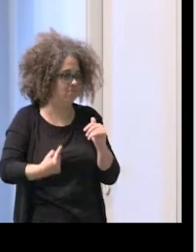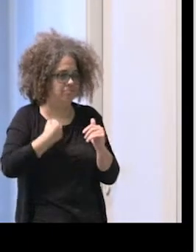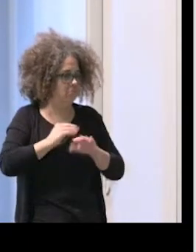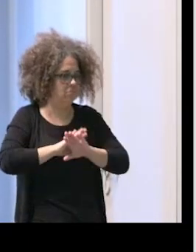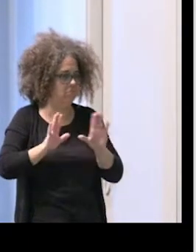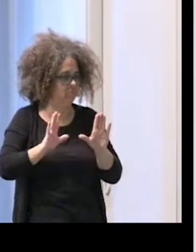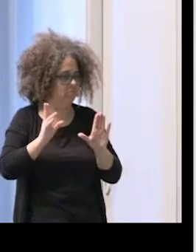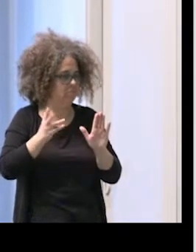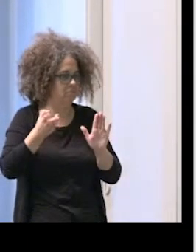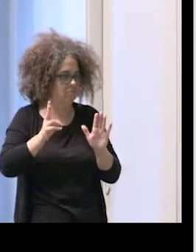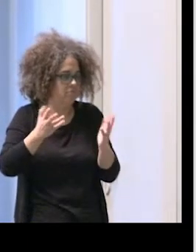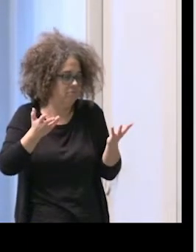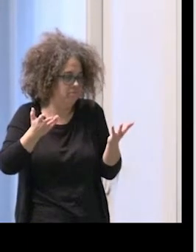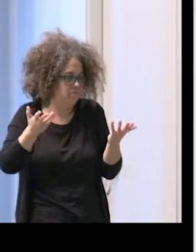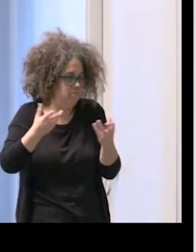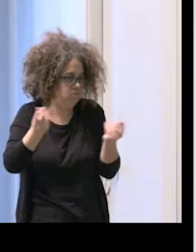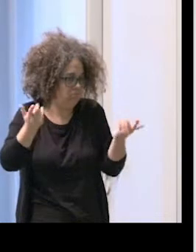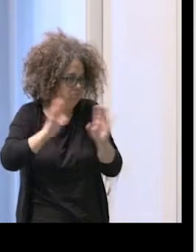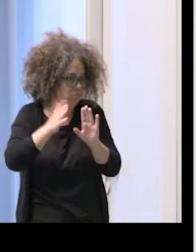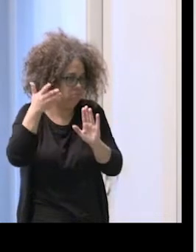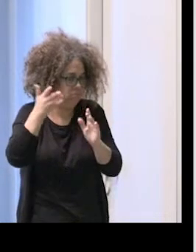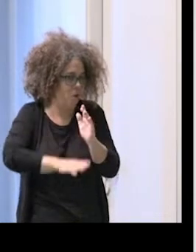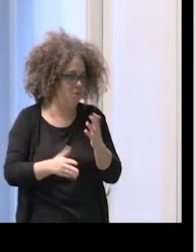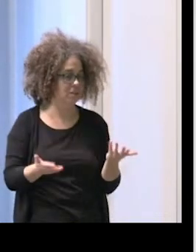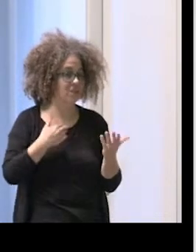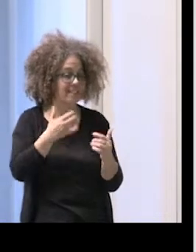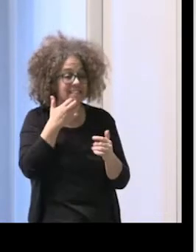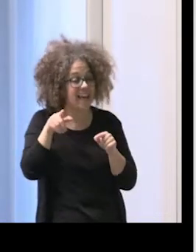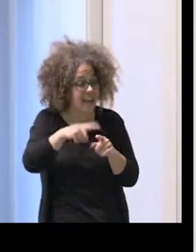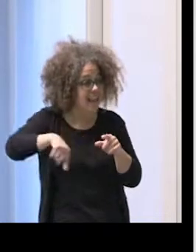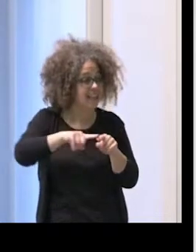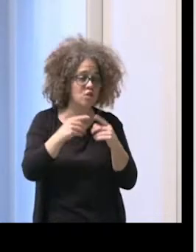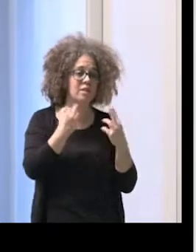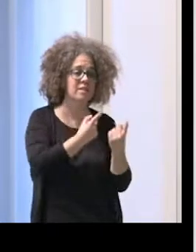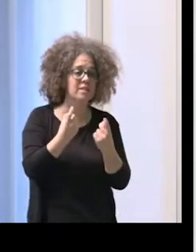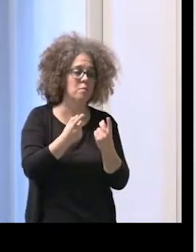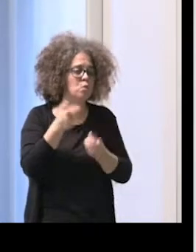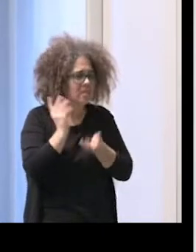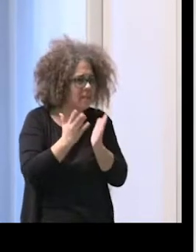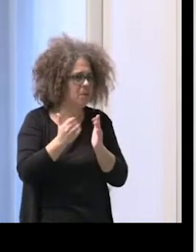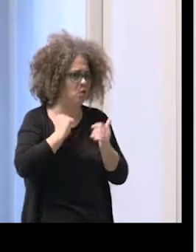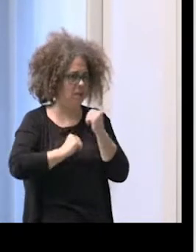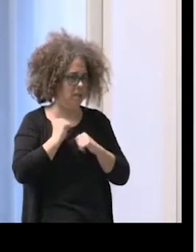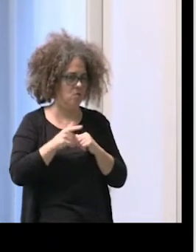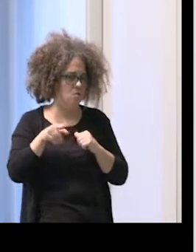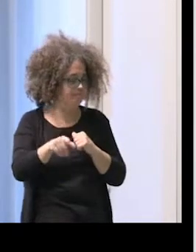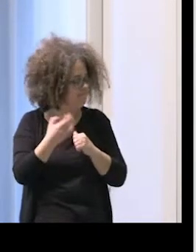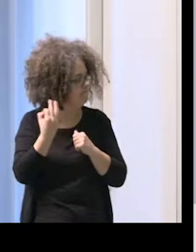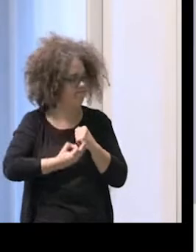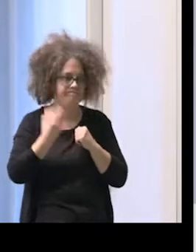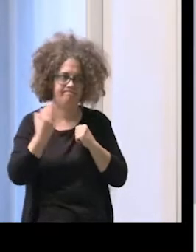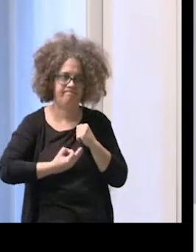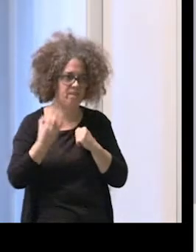de dividirse. Entonces, si queremos escalar esto a un tratamiento clínico, necesitamos una fuente original,